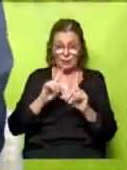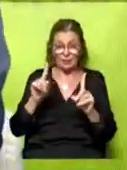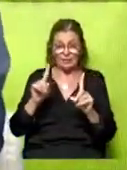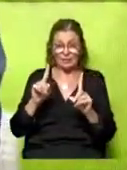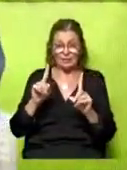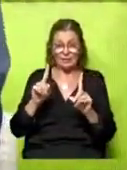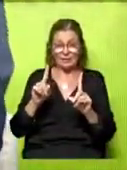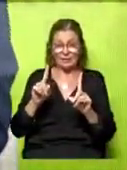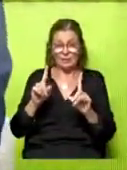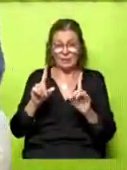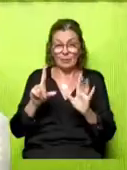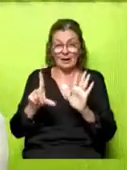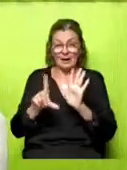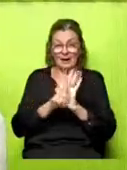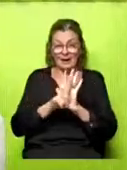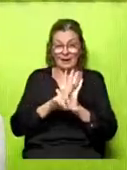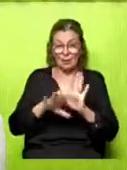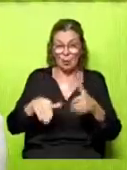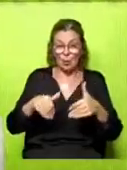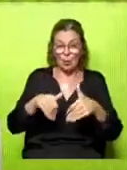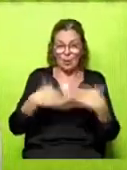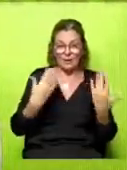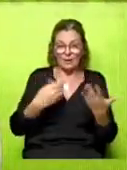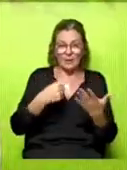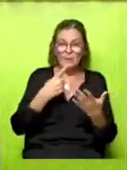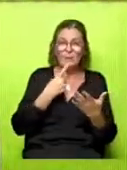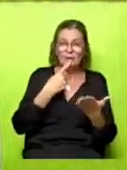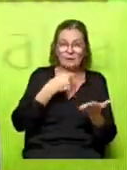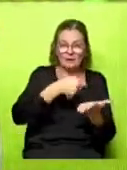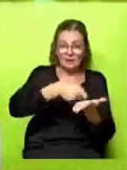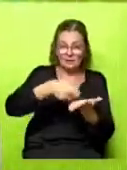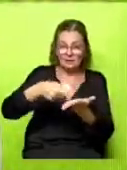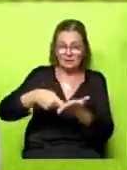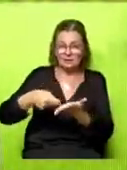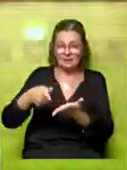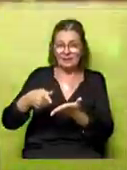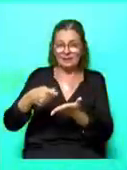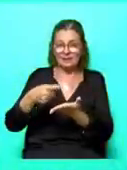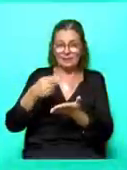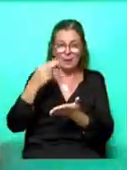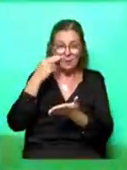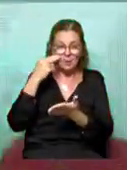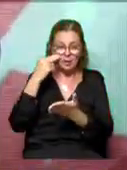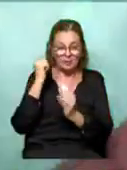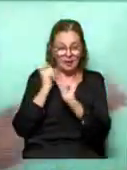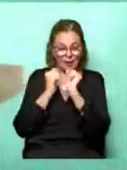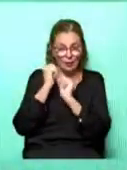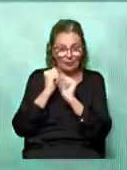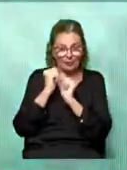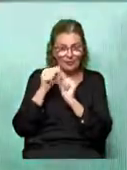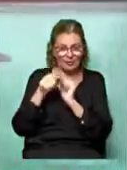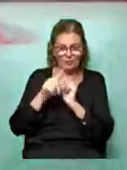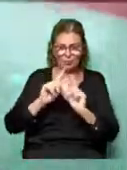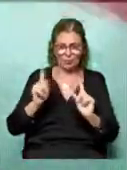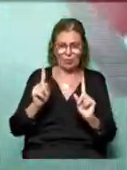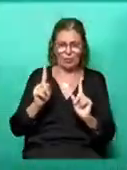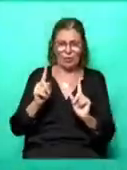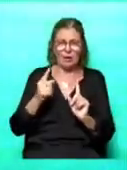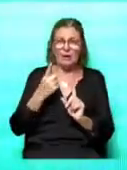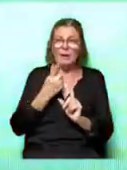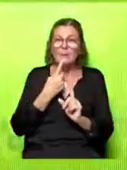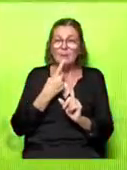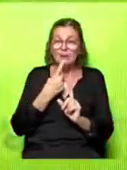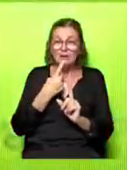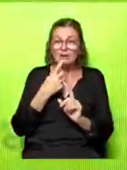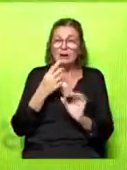piedra que cualquier política redistributiva vaya a generar un perjuicio para el crecimiento económico. Eso no es así. O sea, las políticas hay que considerarlas